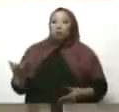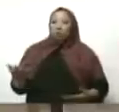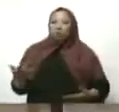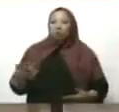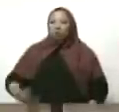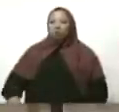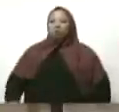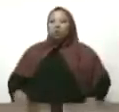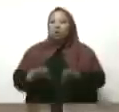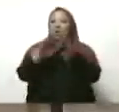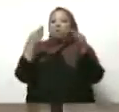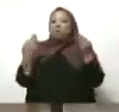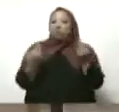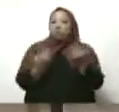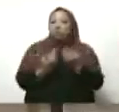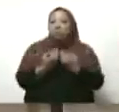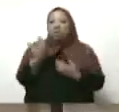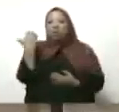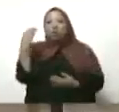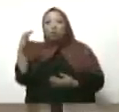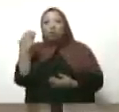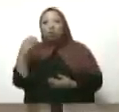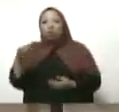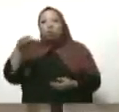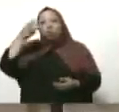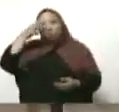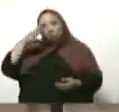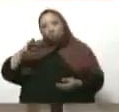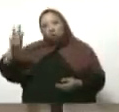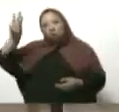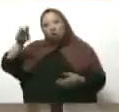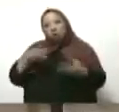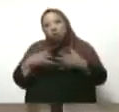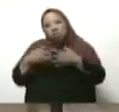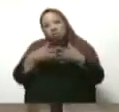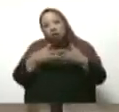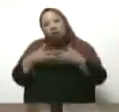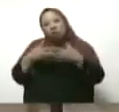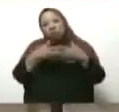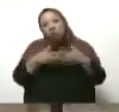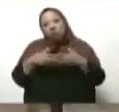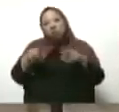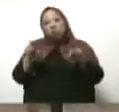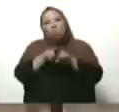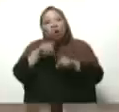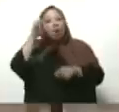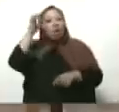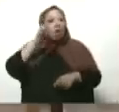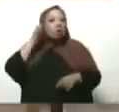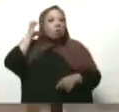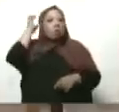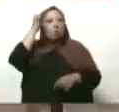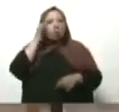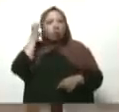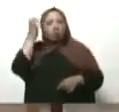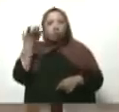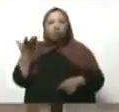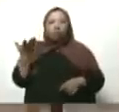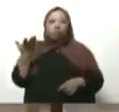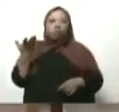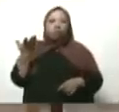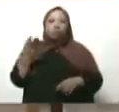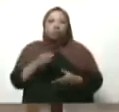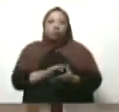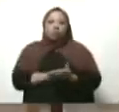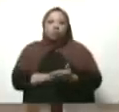enteras en colombia en méxico en eeuu etcétera en europa con su actuación sino